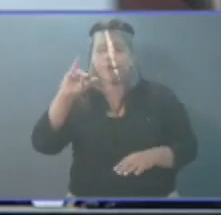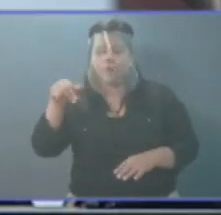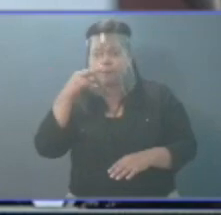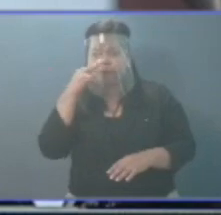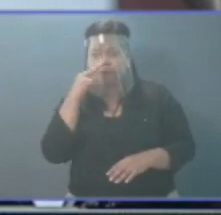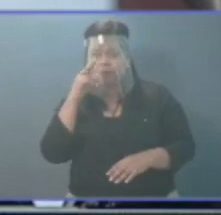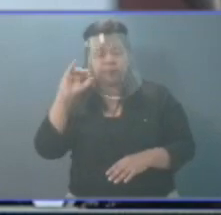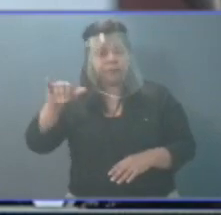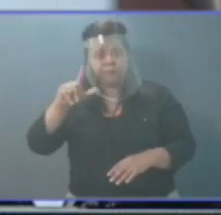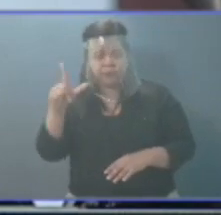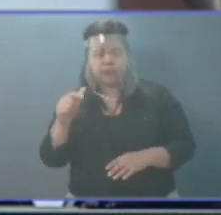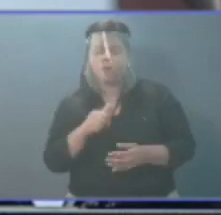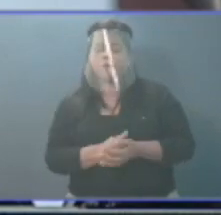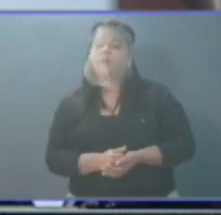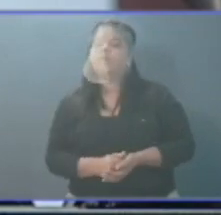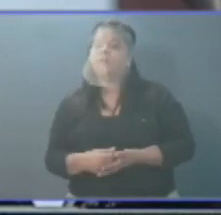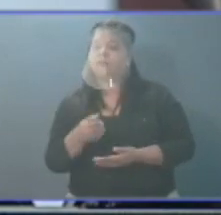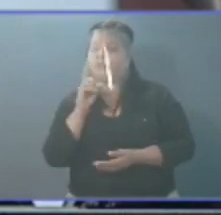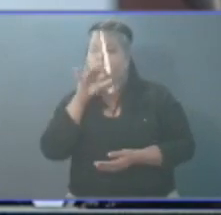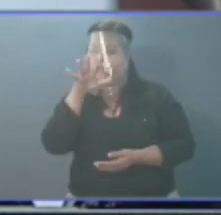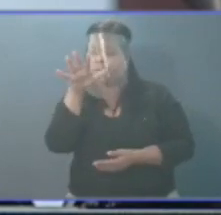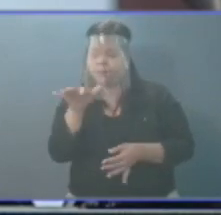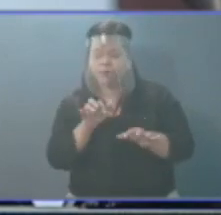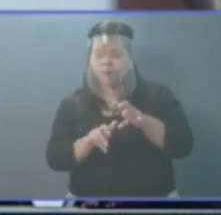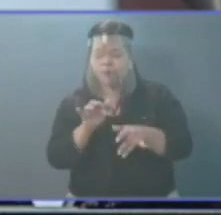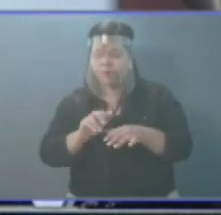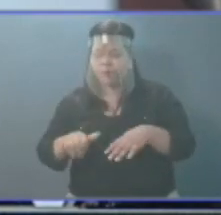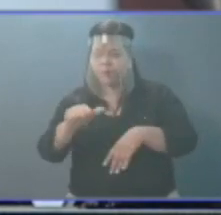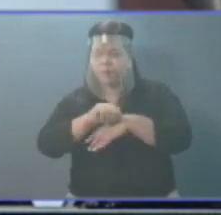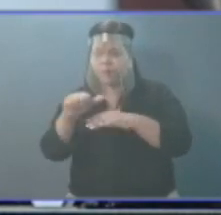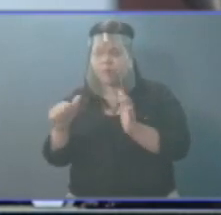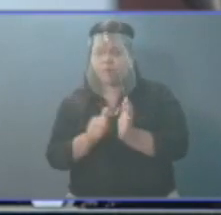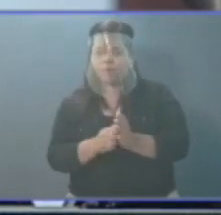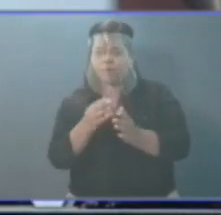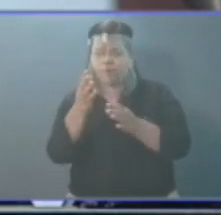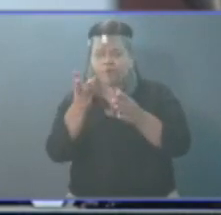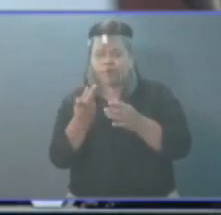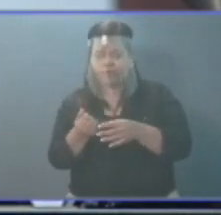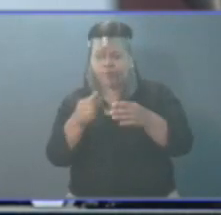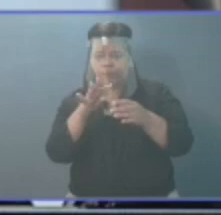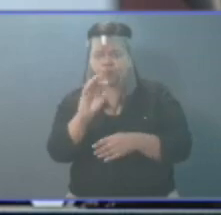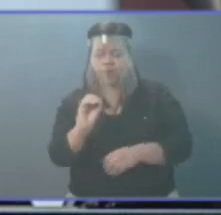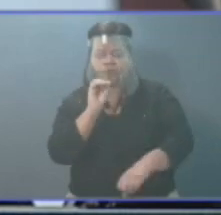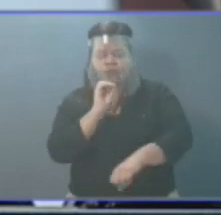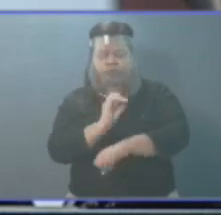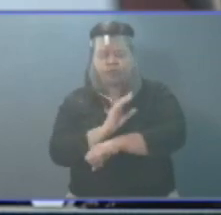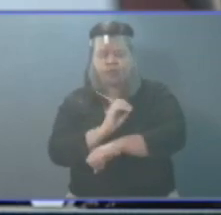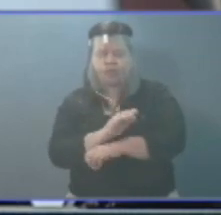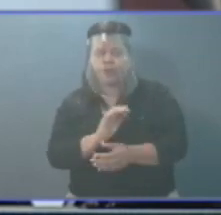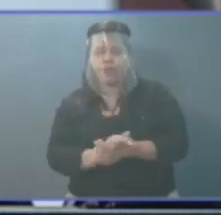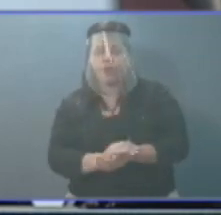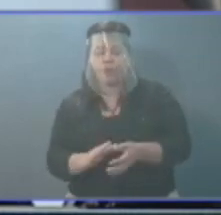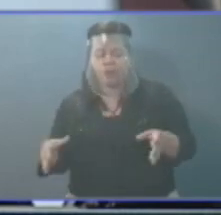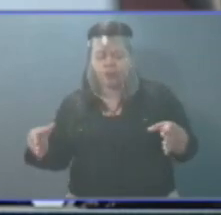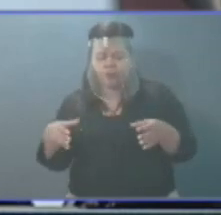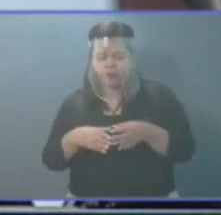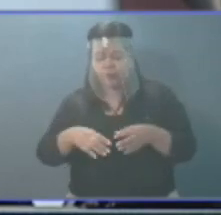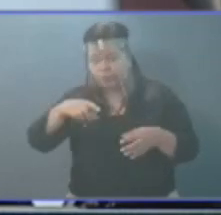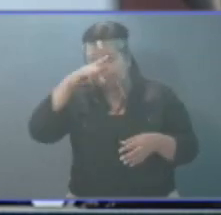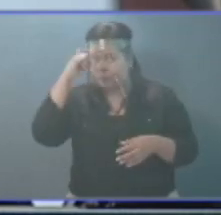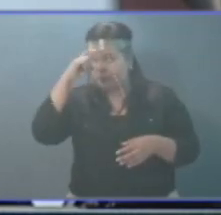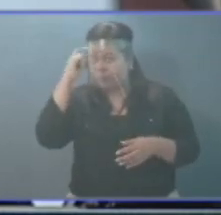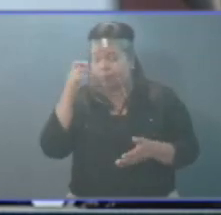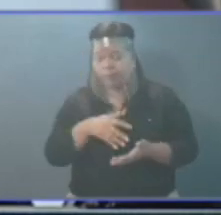2020. Señores secretarios de la Asamblea Legislativa, presente. Dictamen número 40, recomendable. La Comisión de Obras